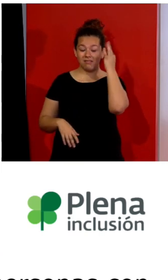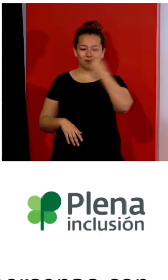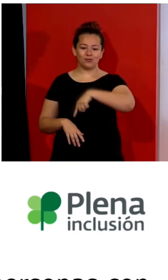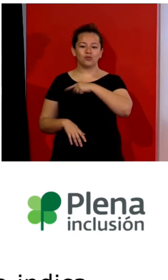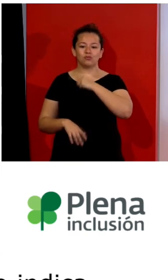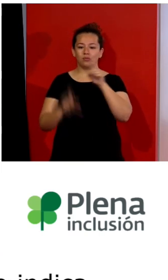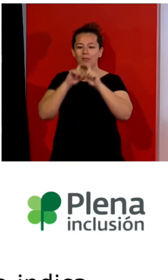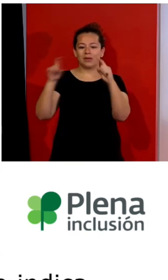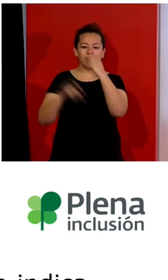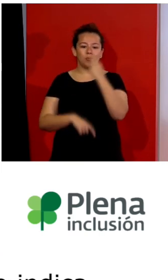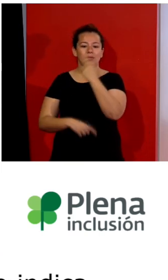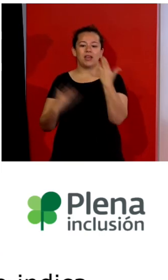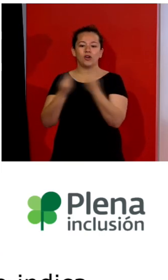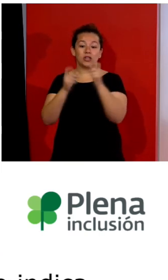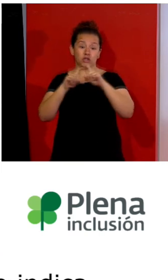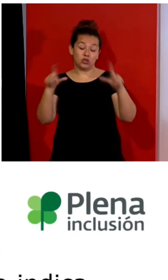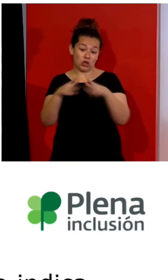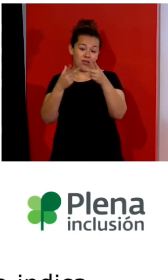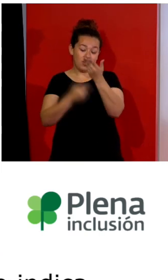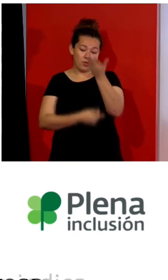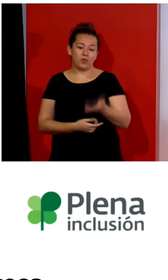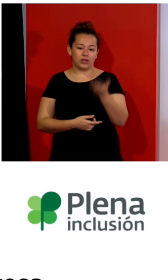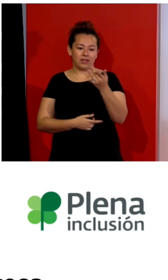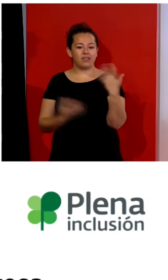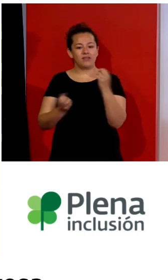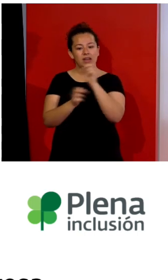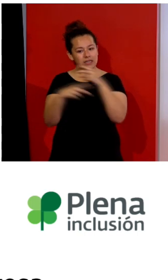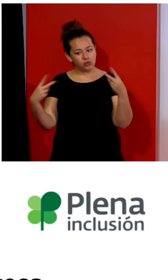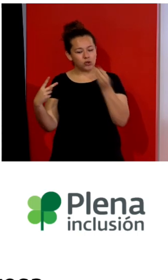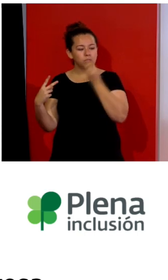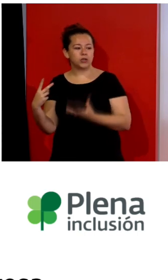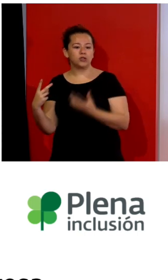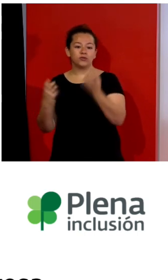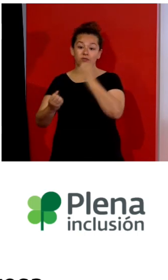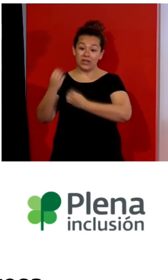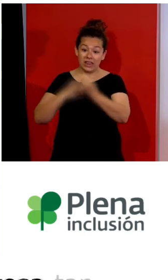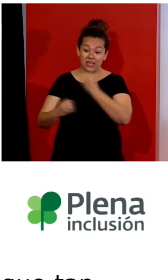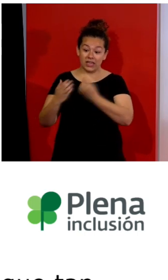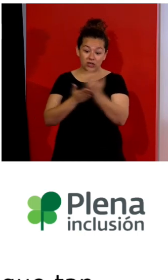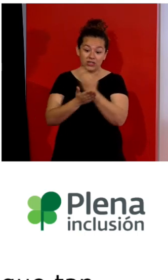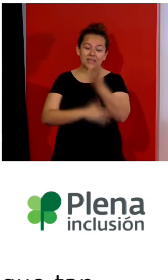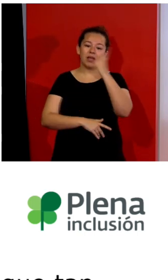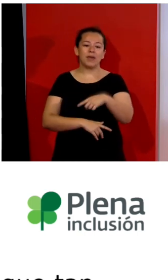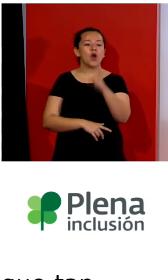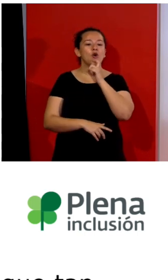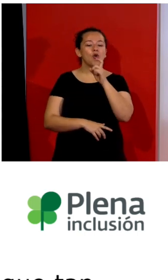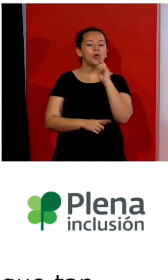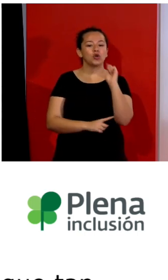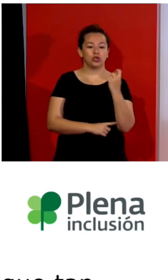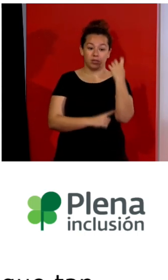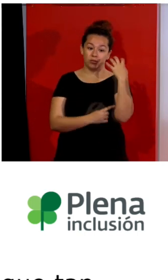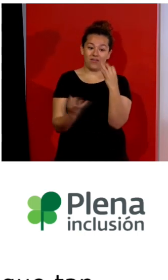con la sociedad en la que tan importante como obtener buenos resultados financieros es cómo los conseguimos, es hacerlo de forma